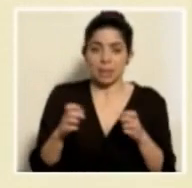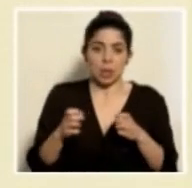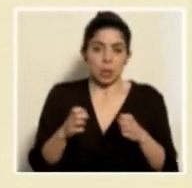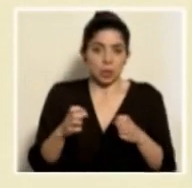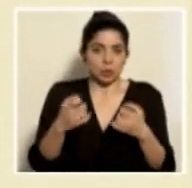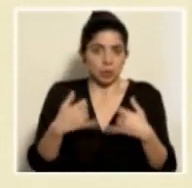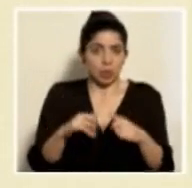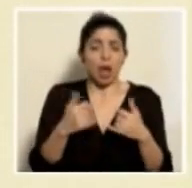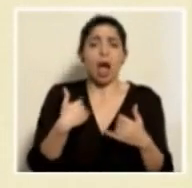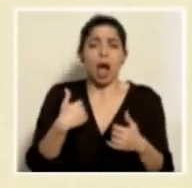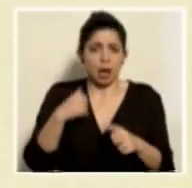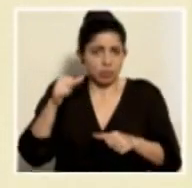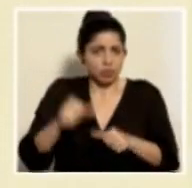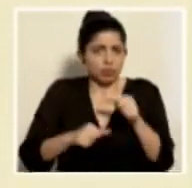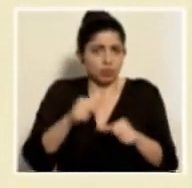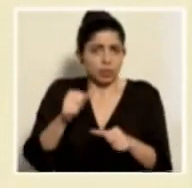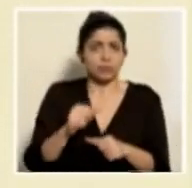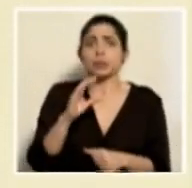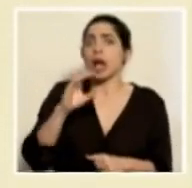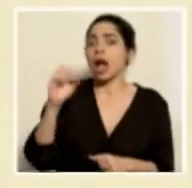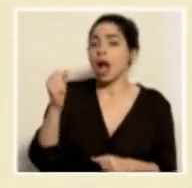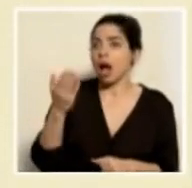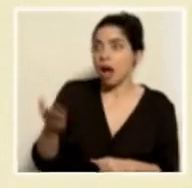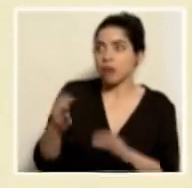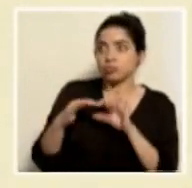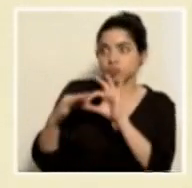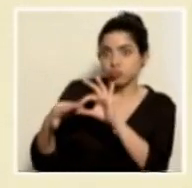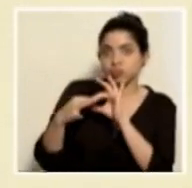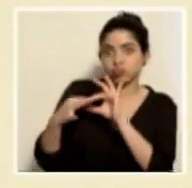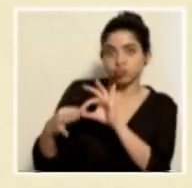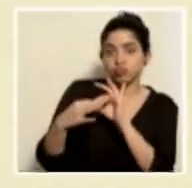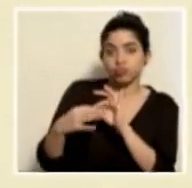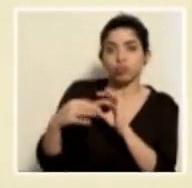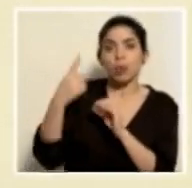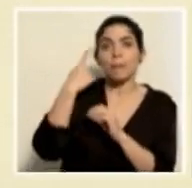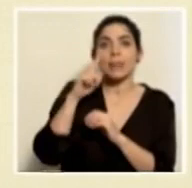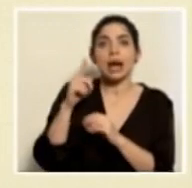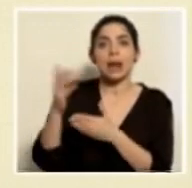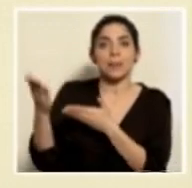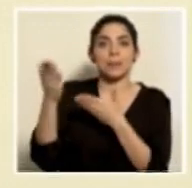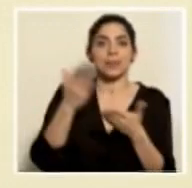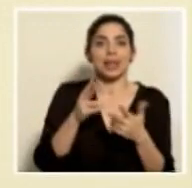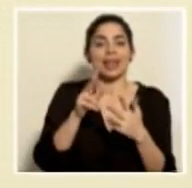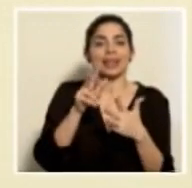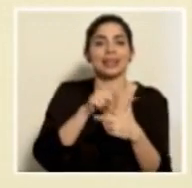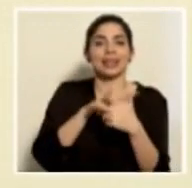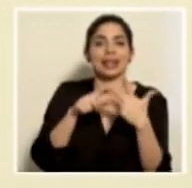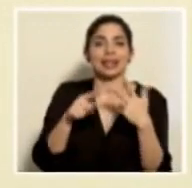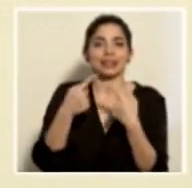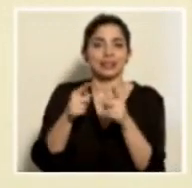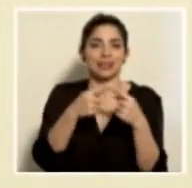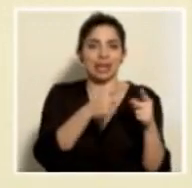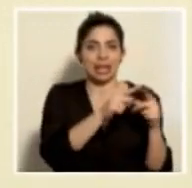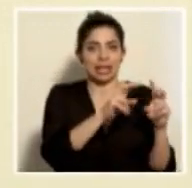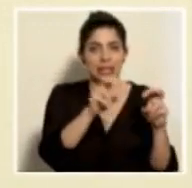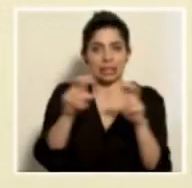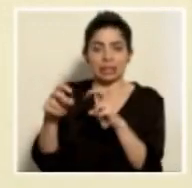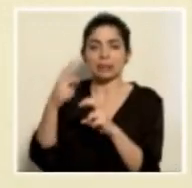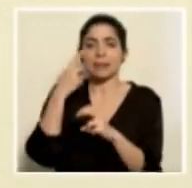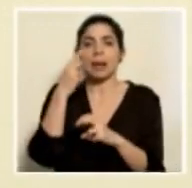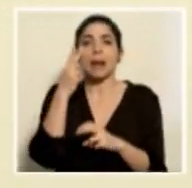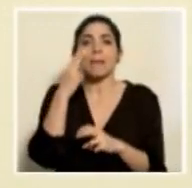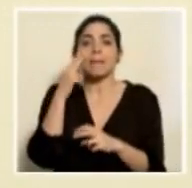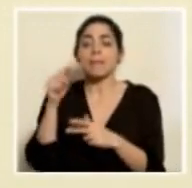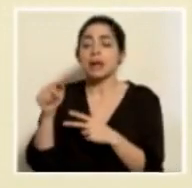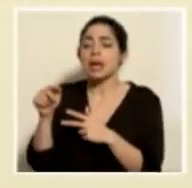el esfuerzo está, o sea, ya incluso la caja hemos estado coordinando para traer 3 diferentes pruebas para hacer el ajuste de la capacidad de